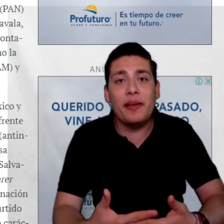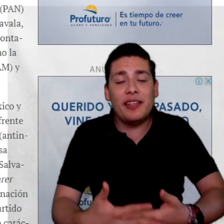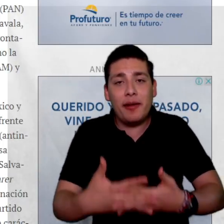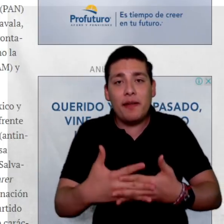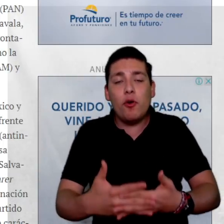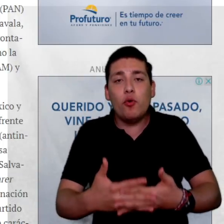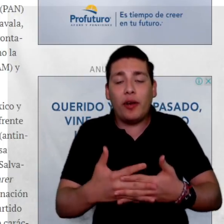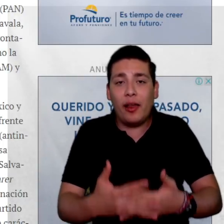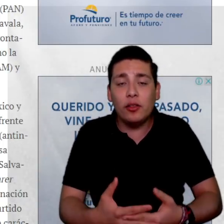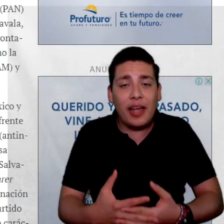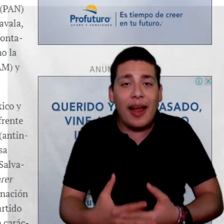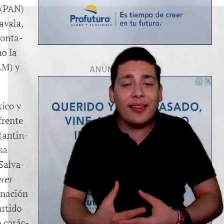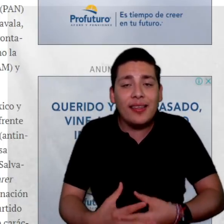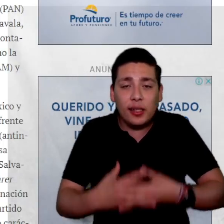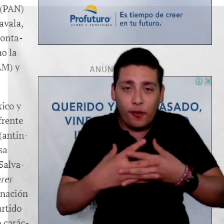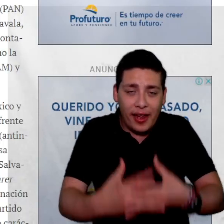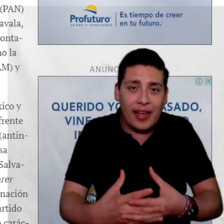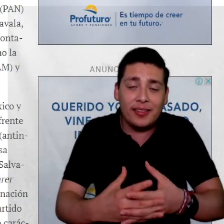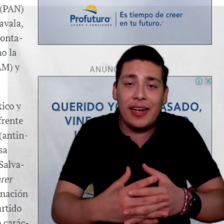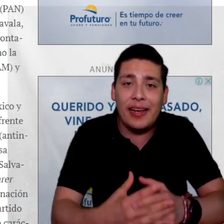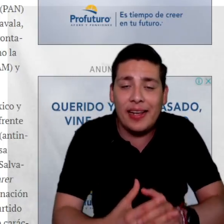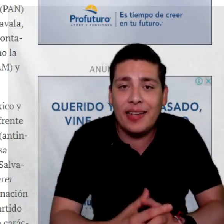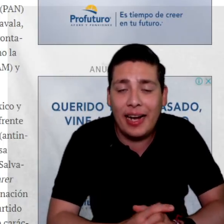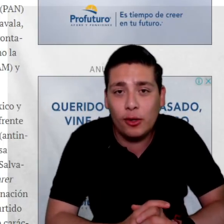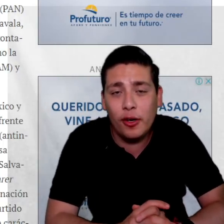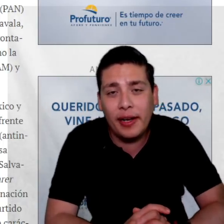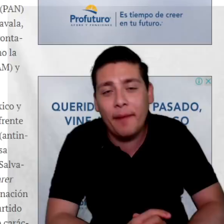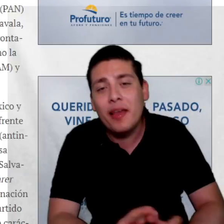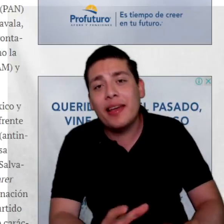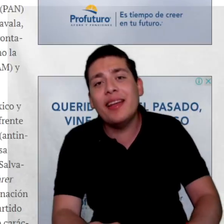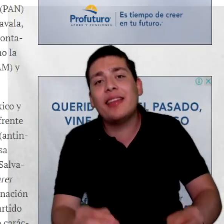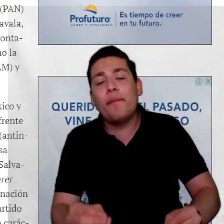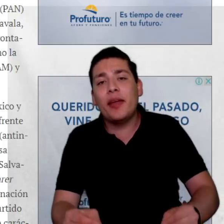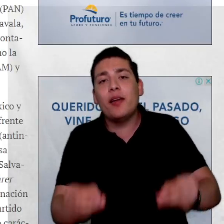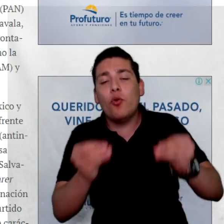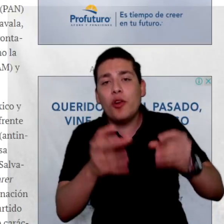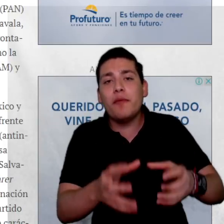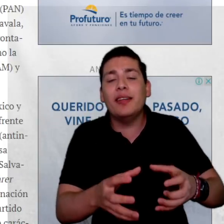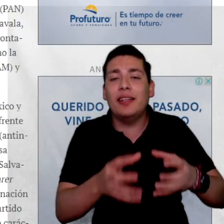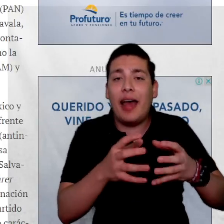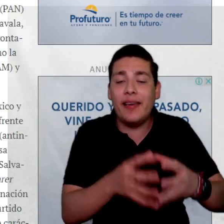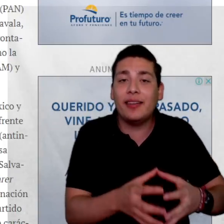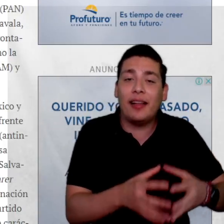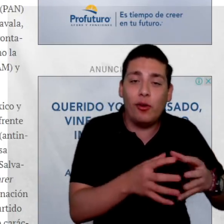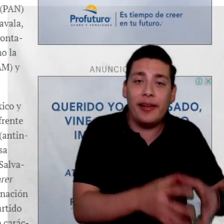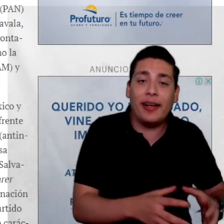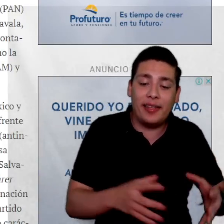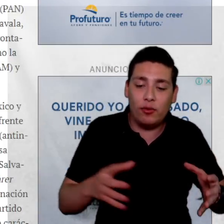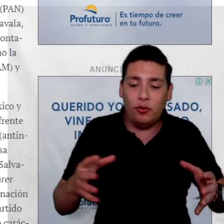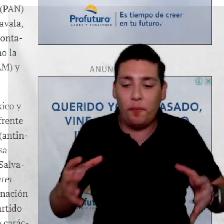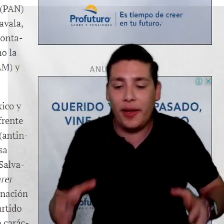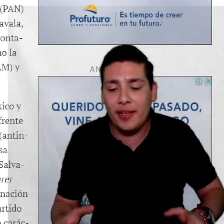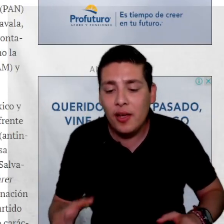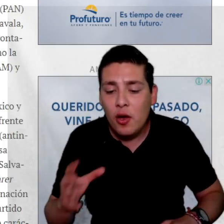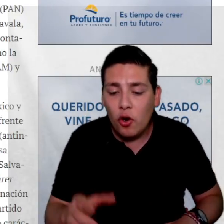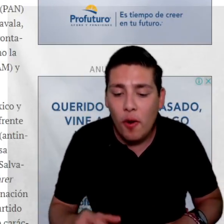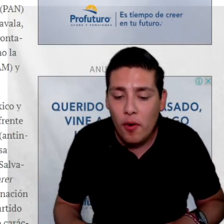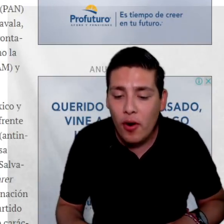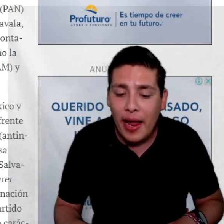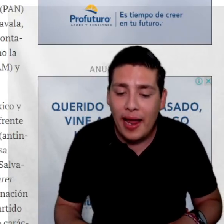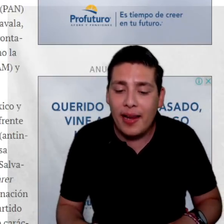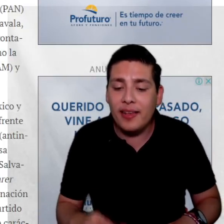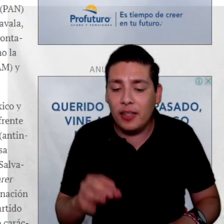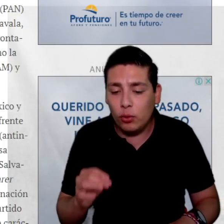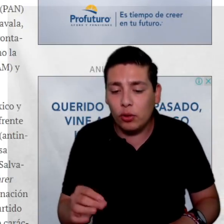Asimismo, también se ven involucrados altas esferas de la Iglesia Católica y también universidades católicas en nuestro país,